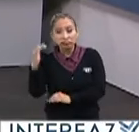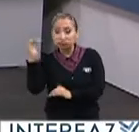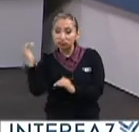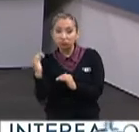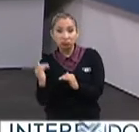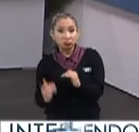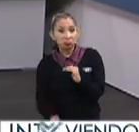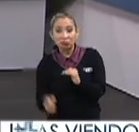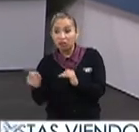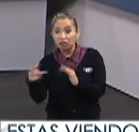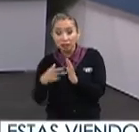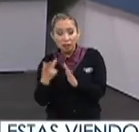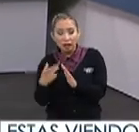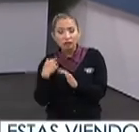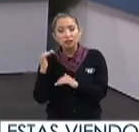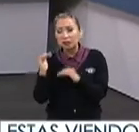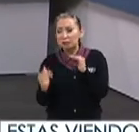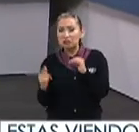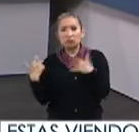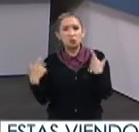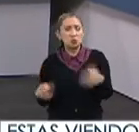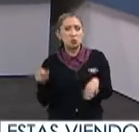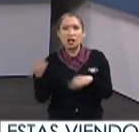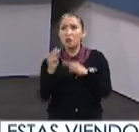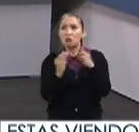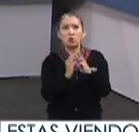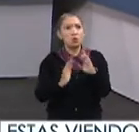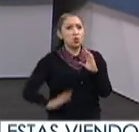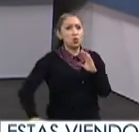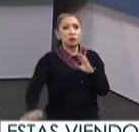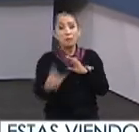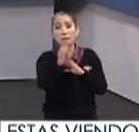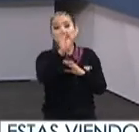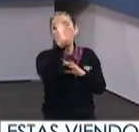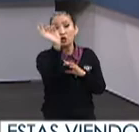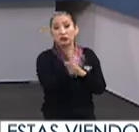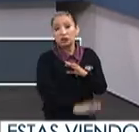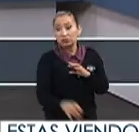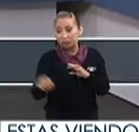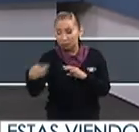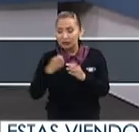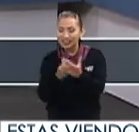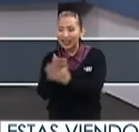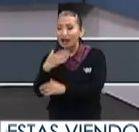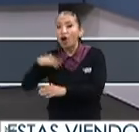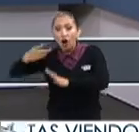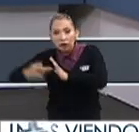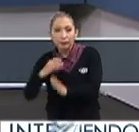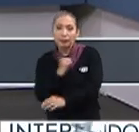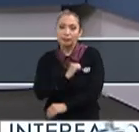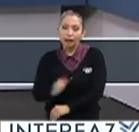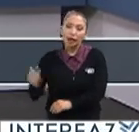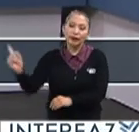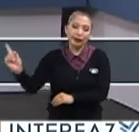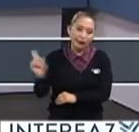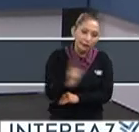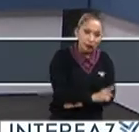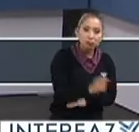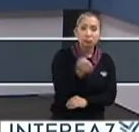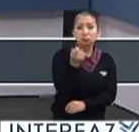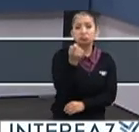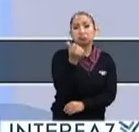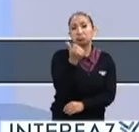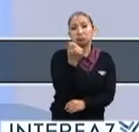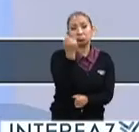baje muchísimo y ellos tienen el nivel más bajo en el mundo, ¿no? 20% de